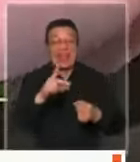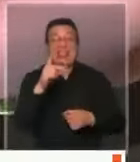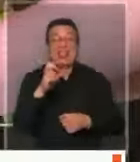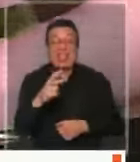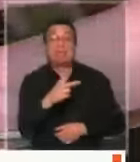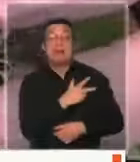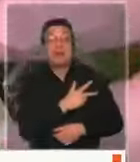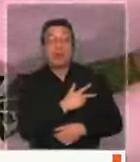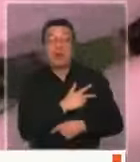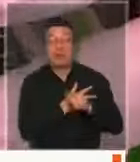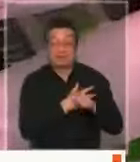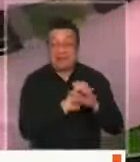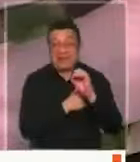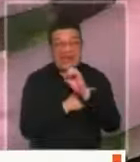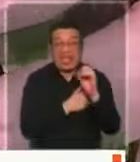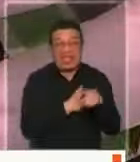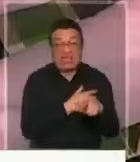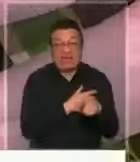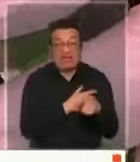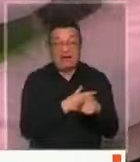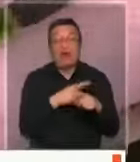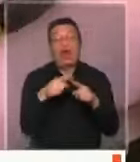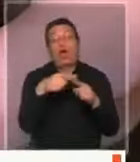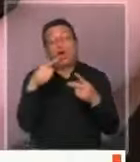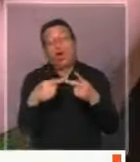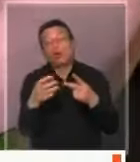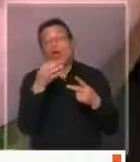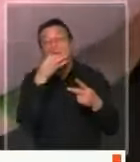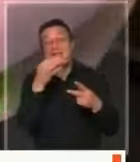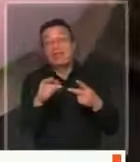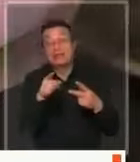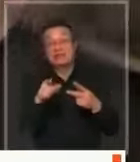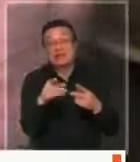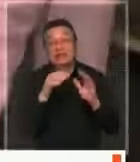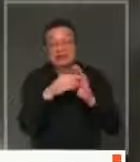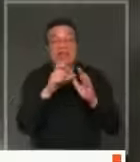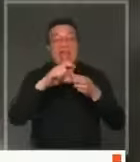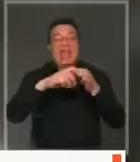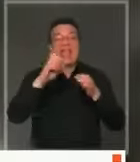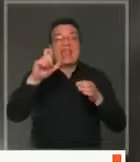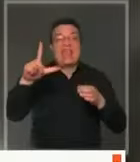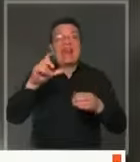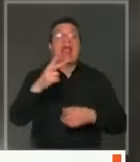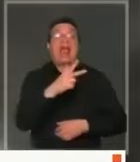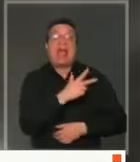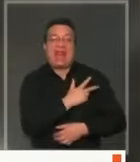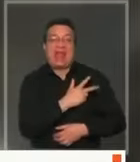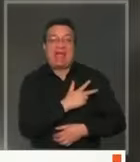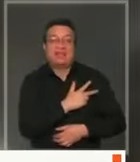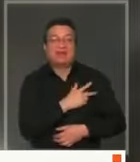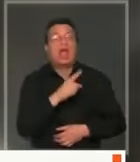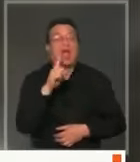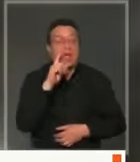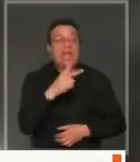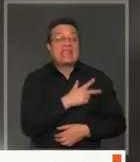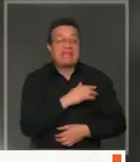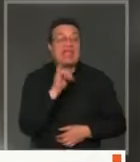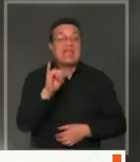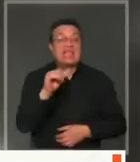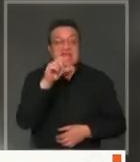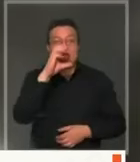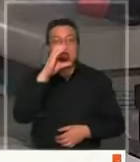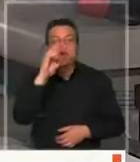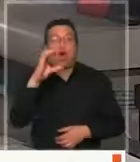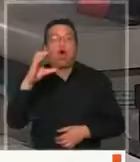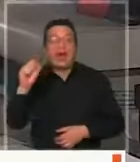tiene nada. Este otro que dice que tiene es un gel de cannabis, pero que tendría cannabis y coca, y resulta